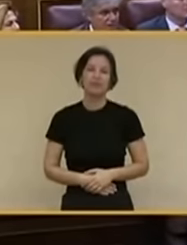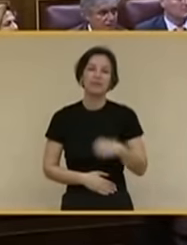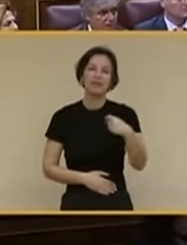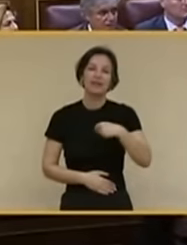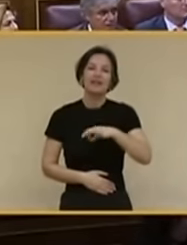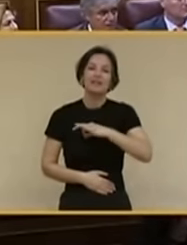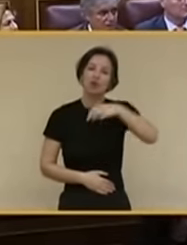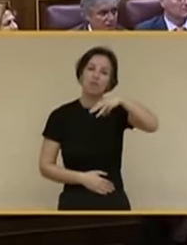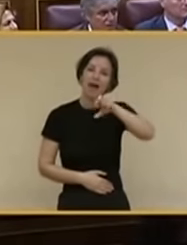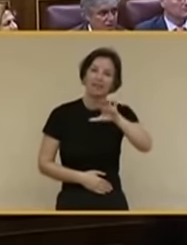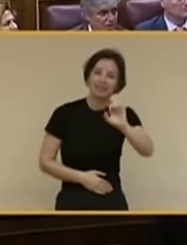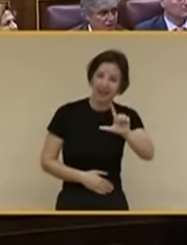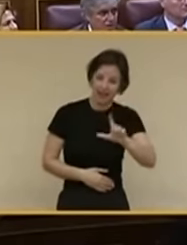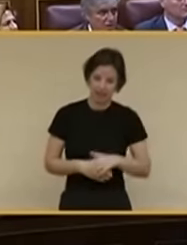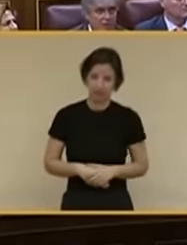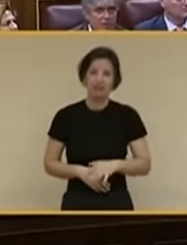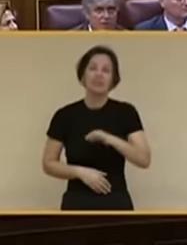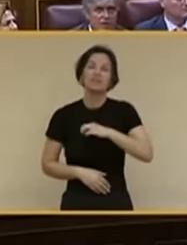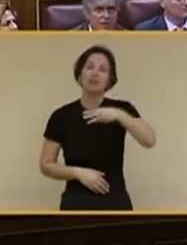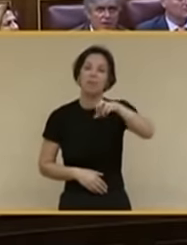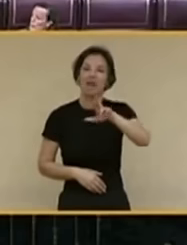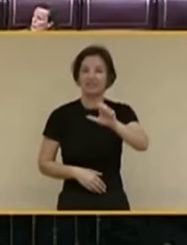Mariscal señor